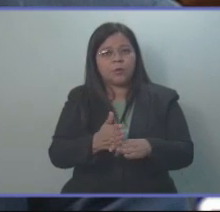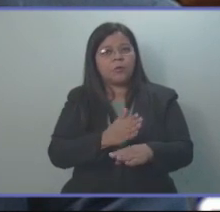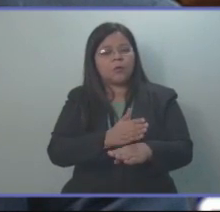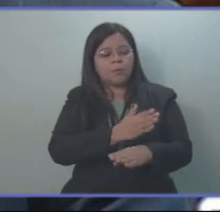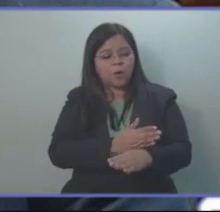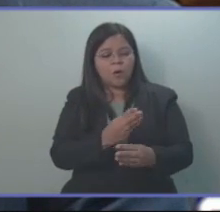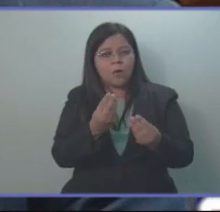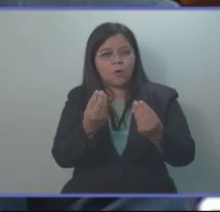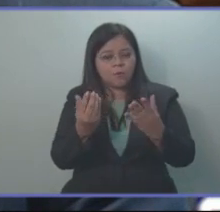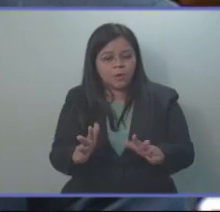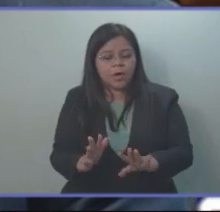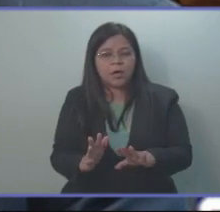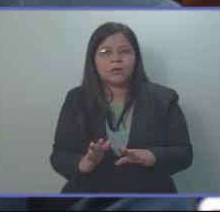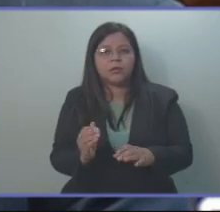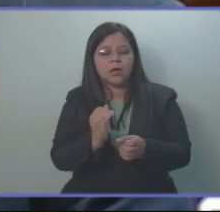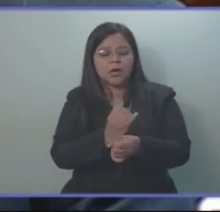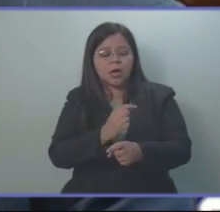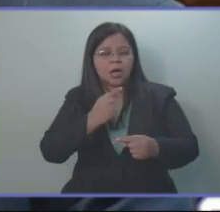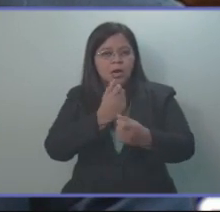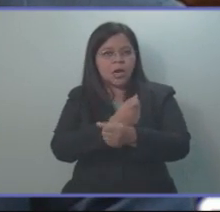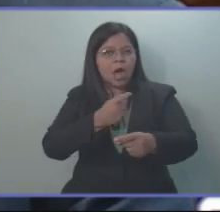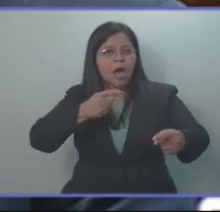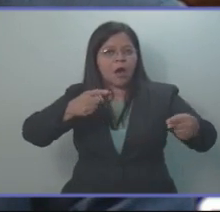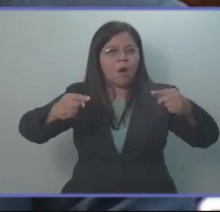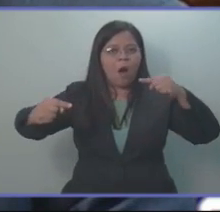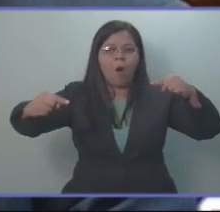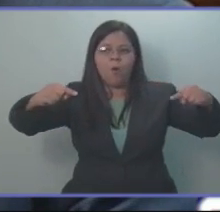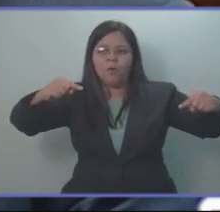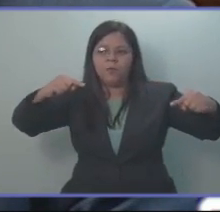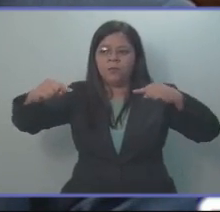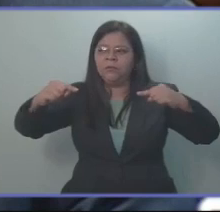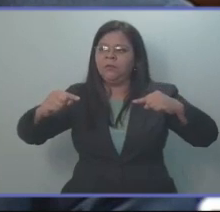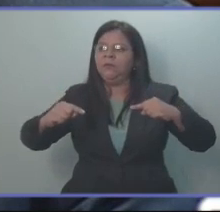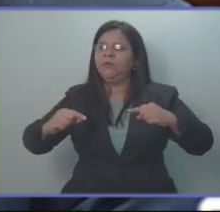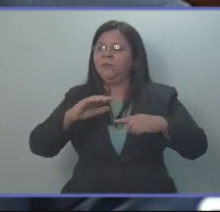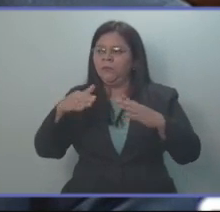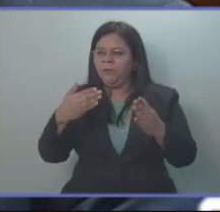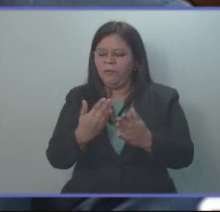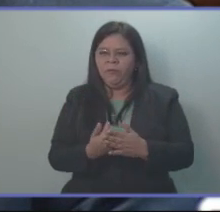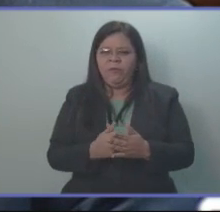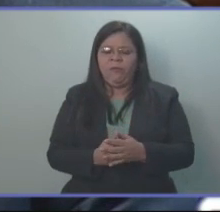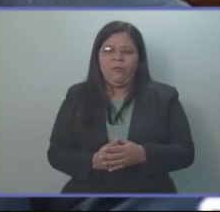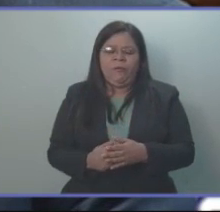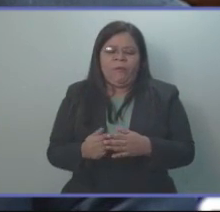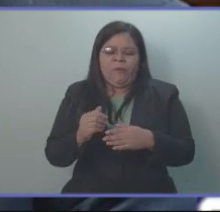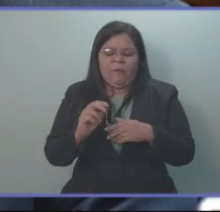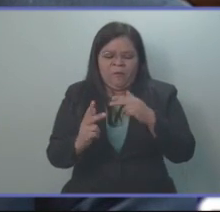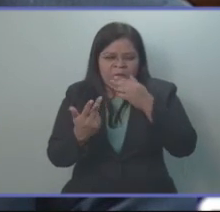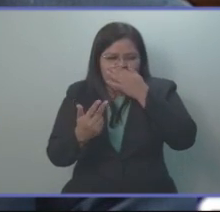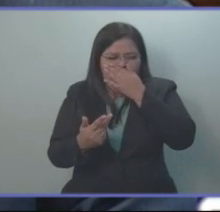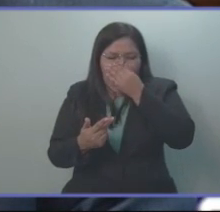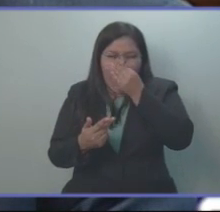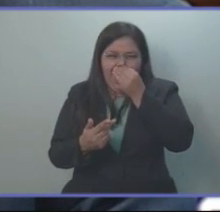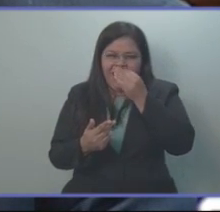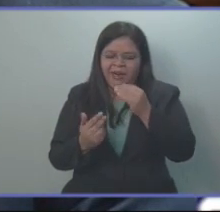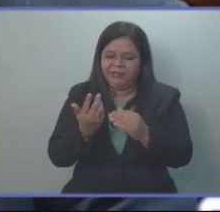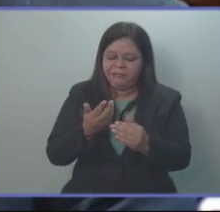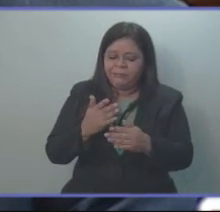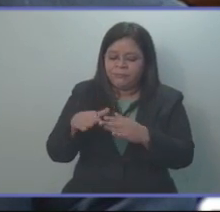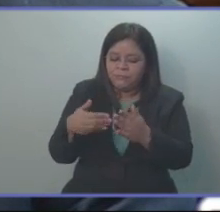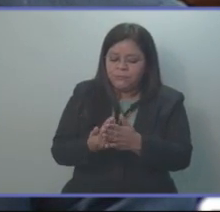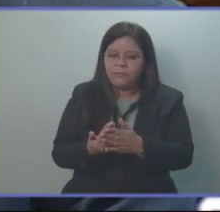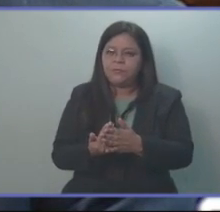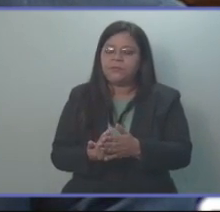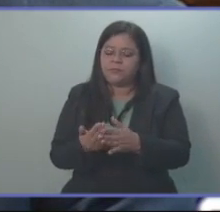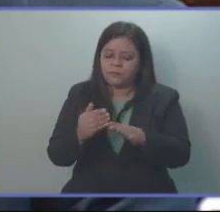paulatina de la soberanía e independencia del país a manos extranjeras. Romano 3, que la extranjerización